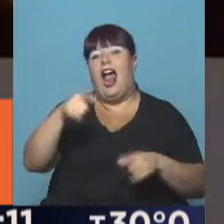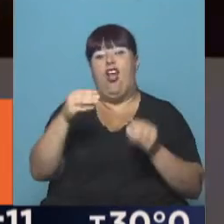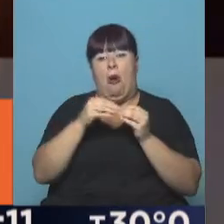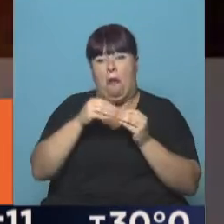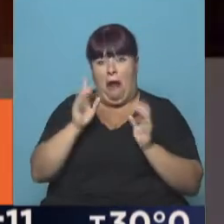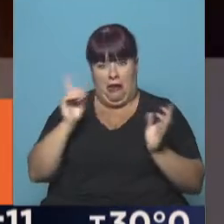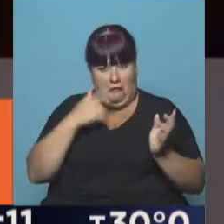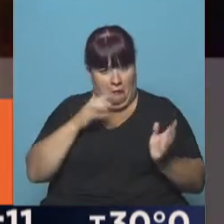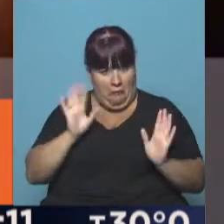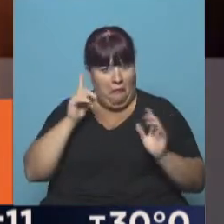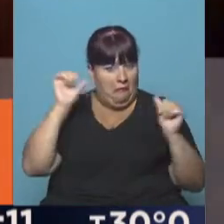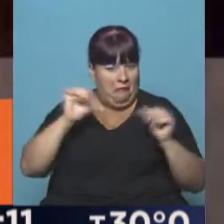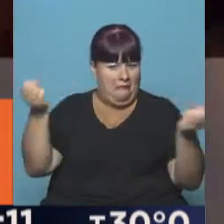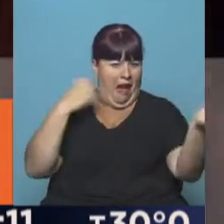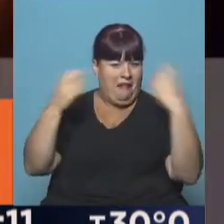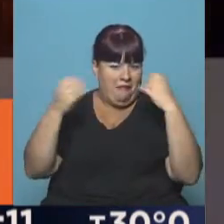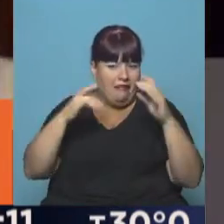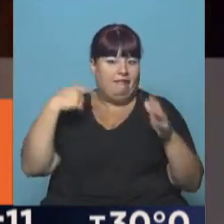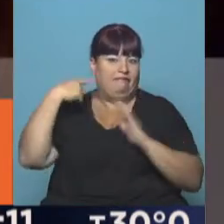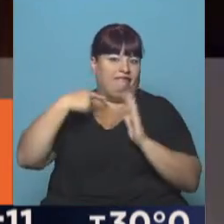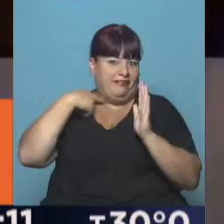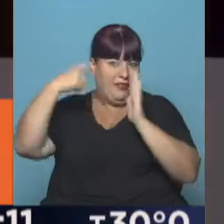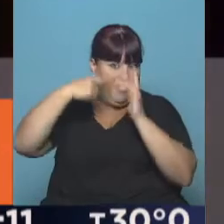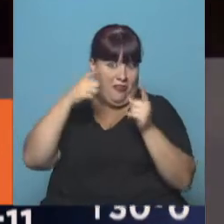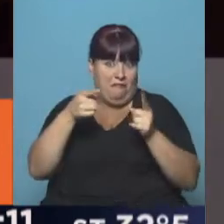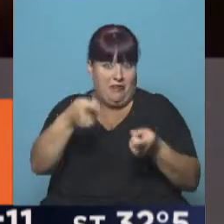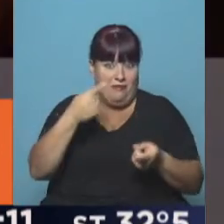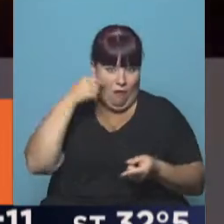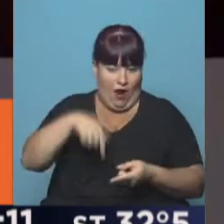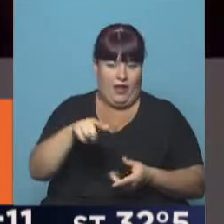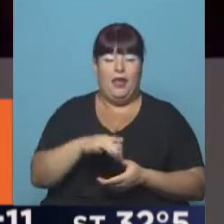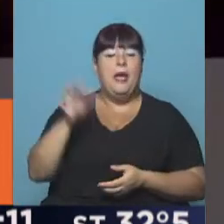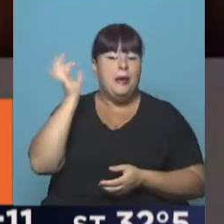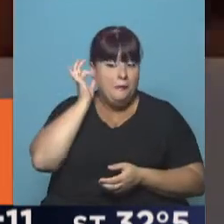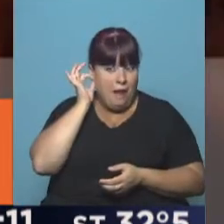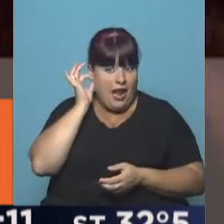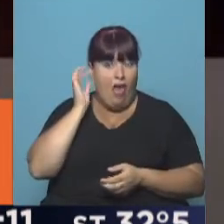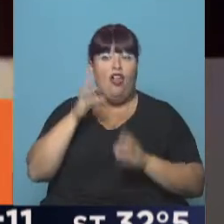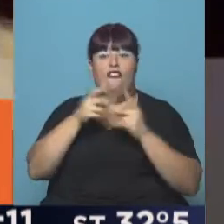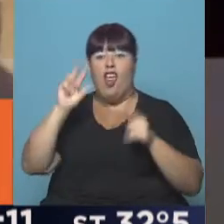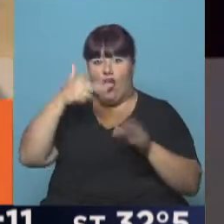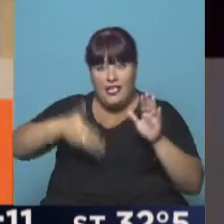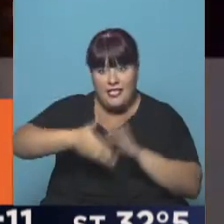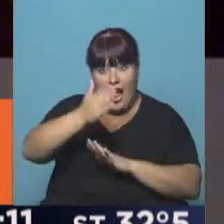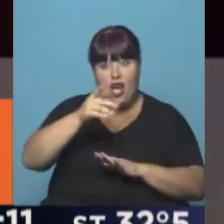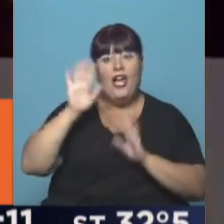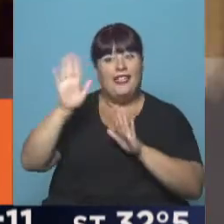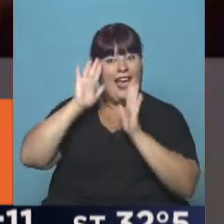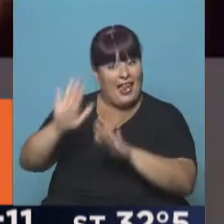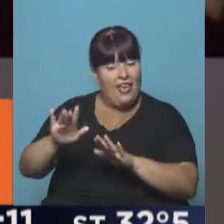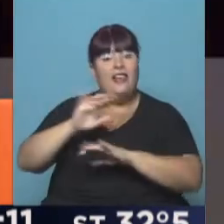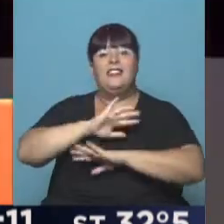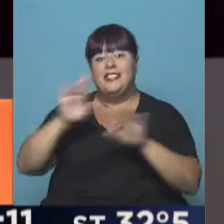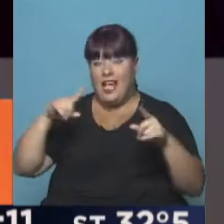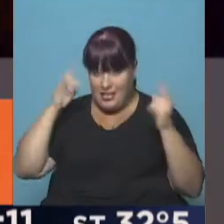se había llevado ninguna respuesta positiva, sí quedó grabado y son las imágenes que se ven aquí. Diego Armando Maradona, la salida del hotel donde está alojado y donde ya